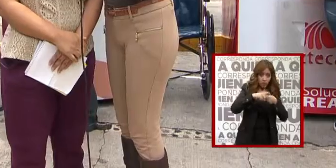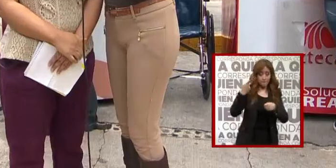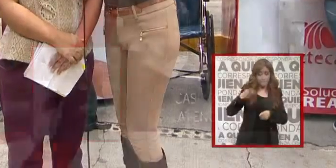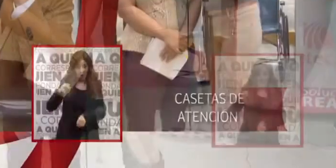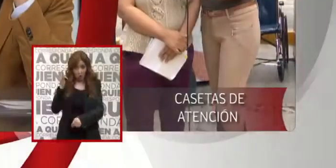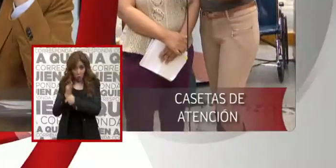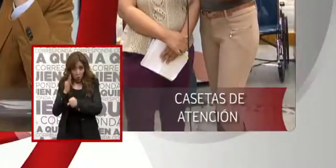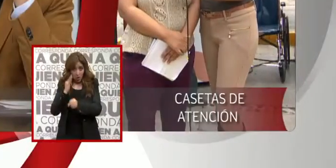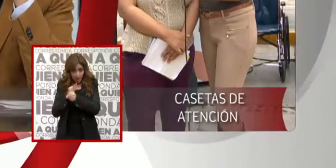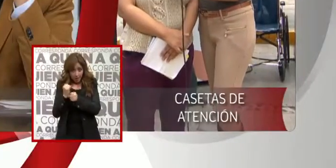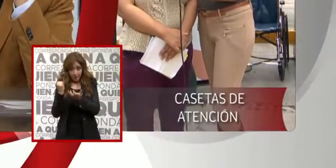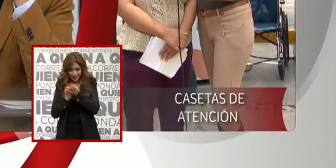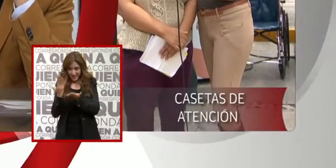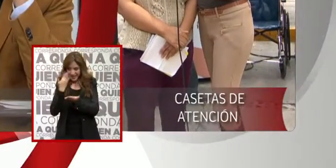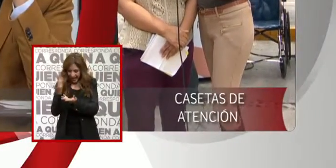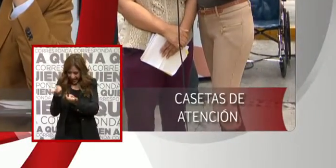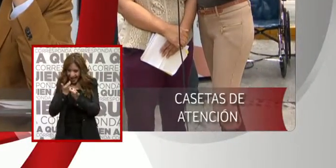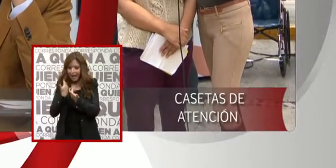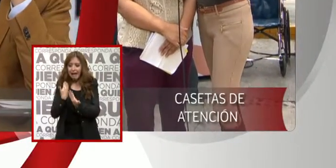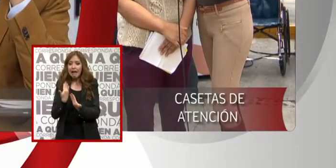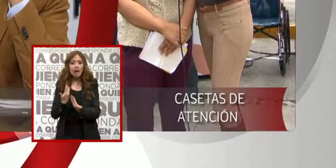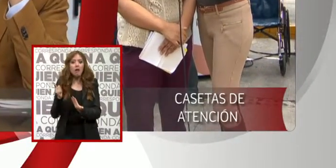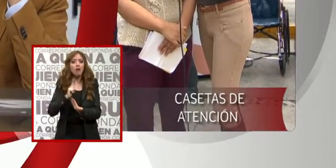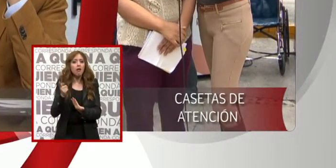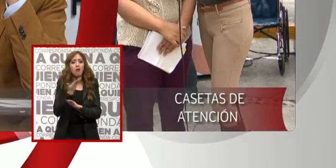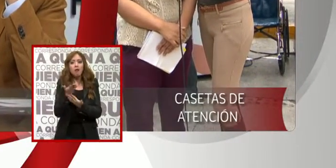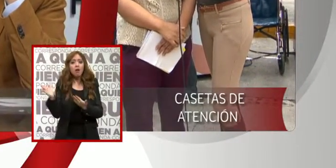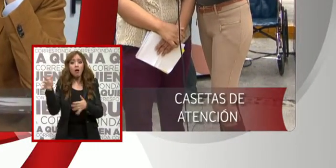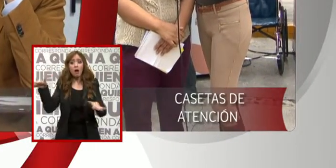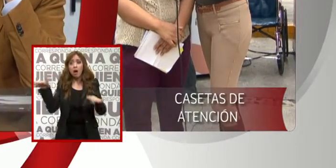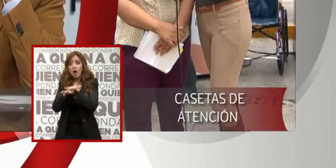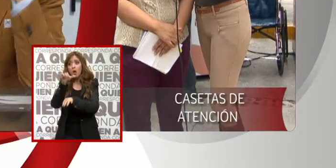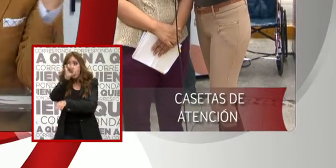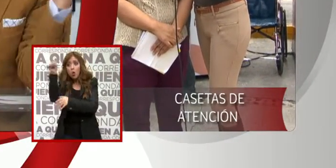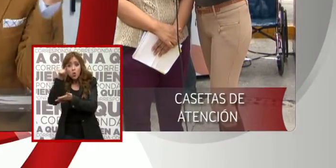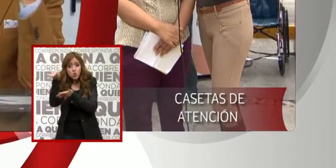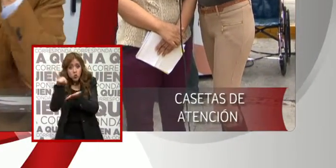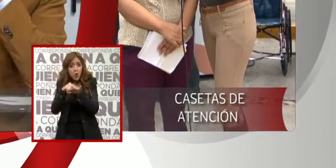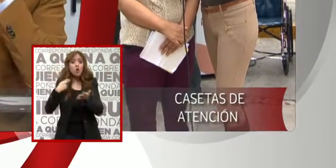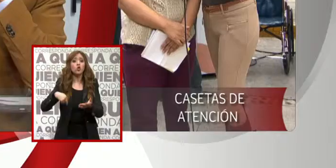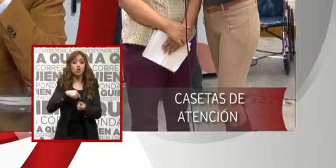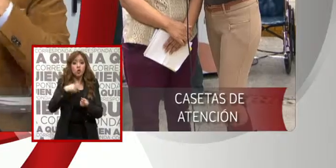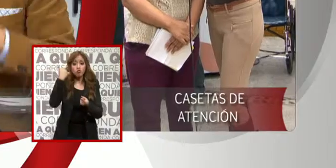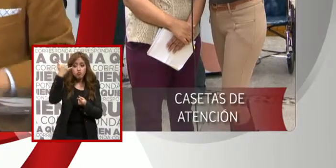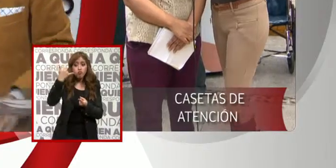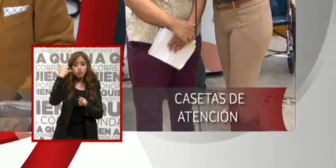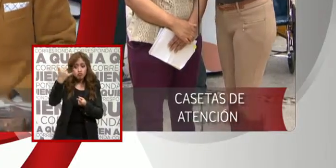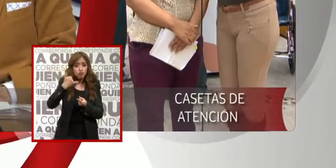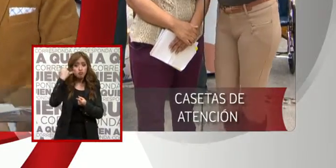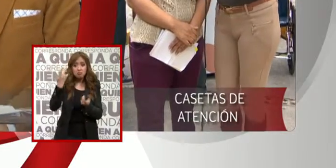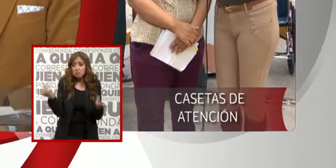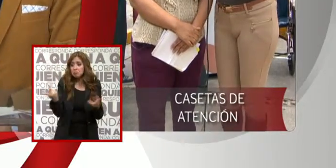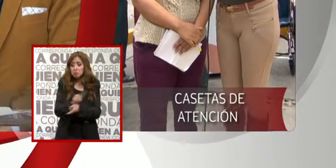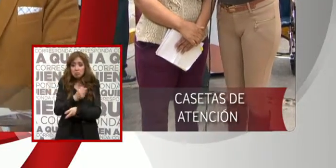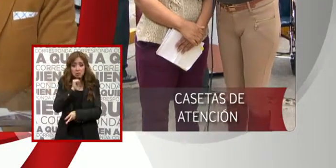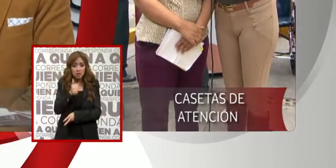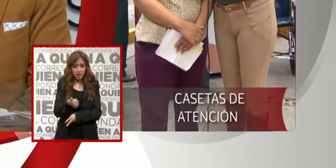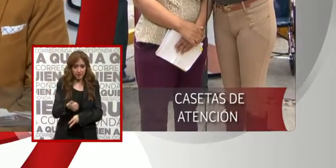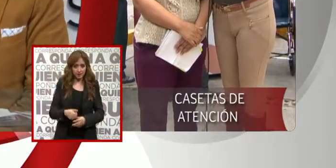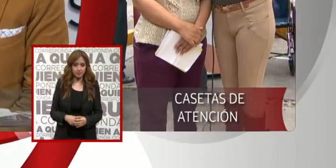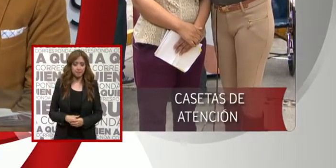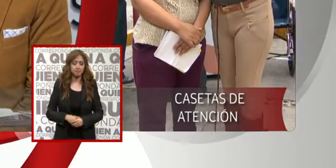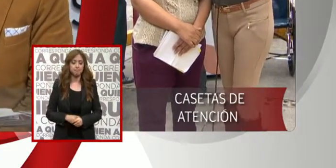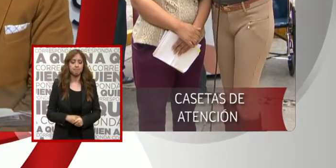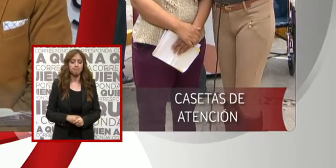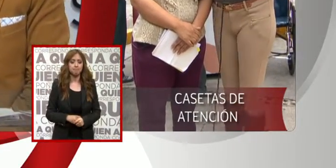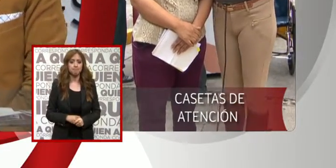pagando rendimientos ni la liquidación, ya no hay nada, ya se cambiaron de domicilio, ya no contestan el teléfono. A ver, te voy a platicar una cosa. Vamos a pedirte